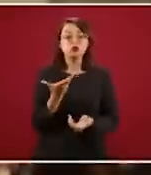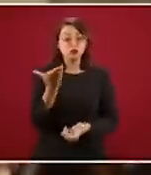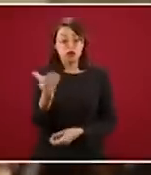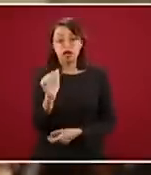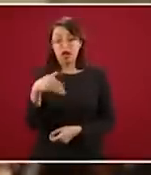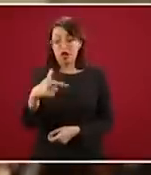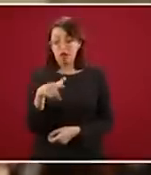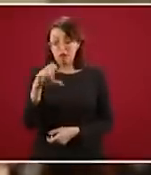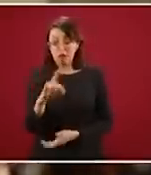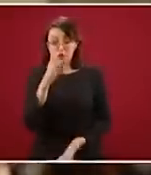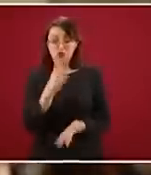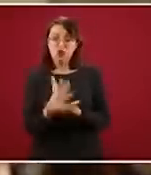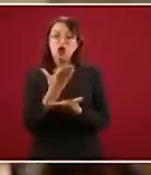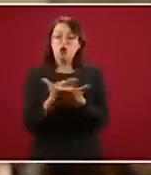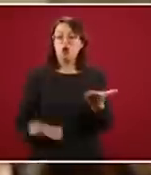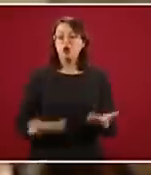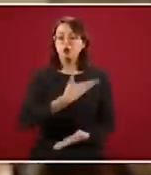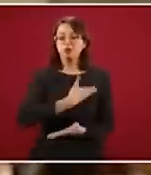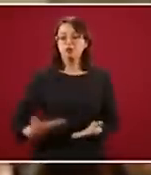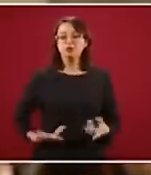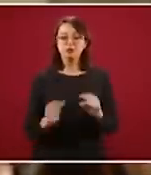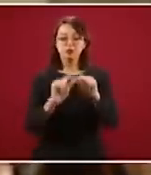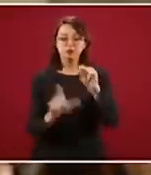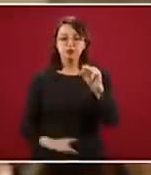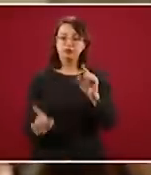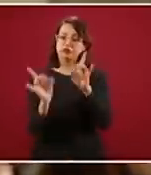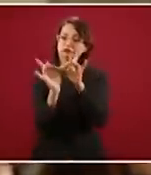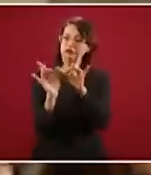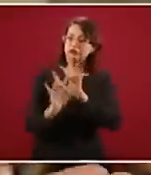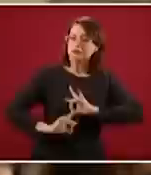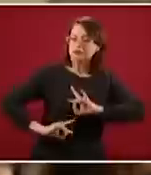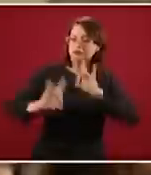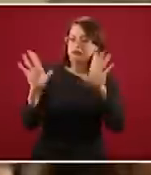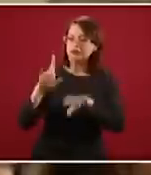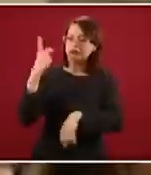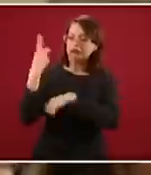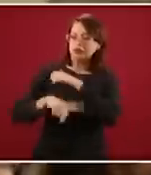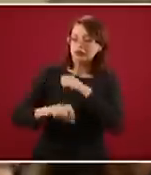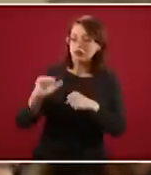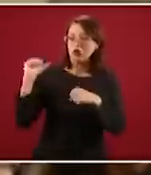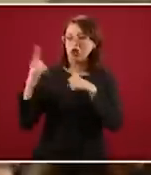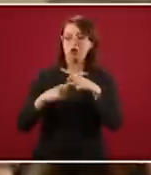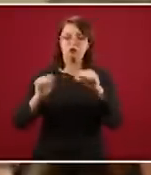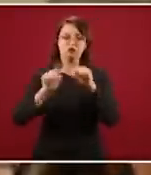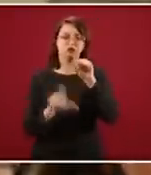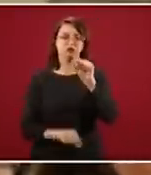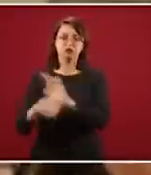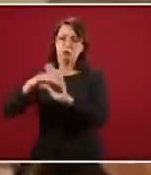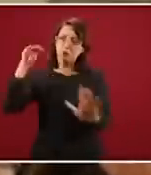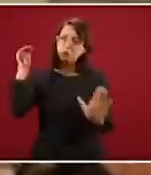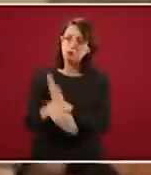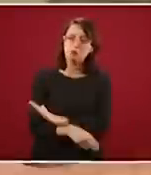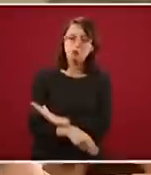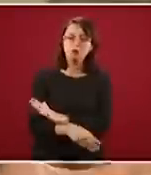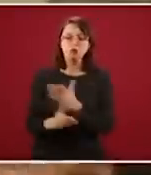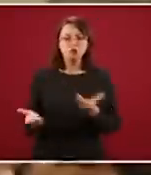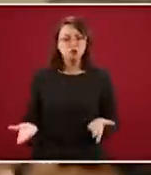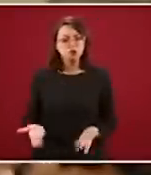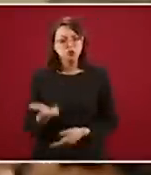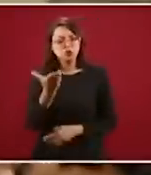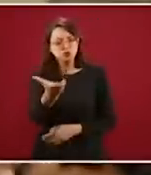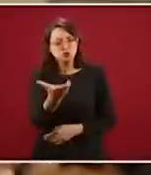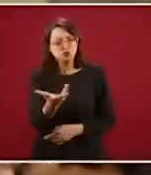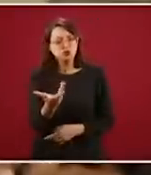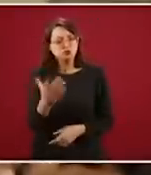el presidente de México, y obviamente si le sucede algo, el país se va a la borda. Quisiera que me diera